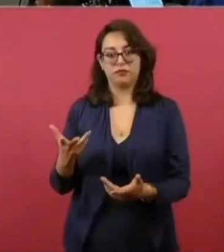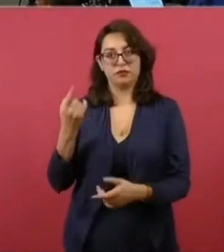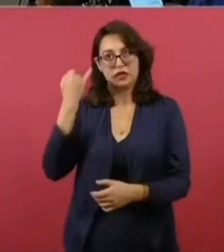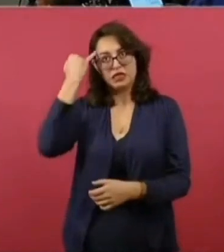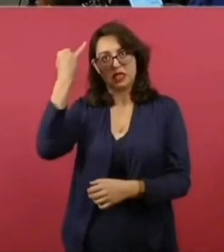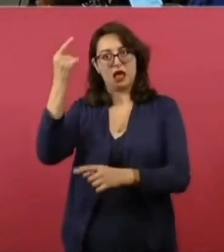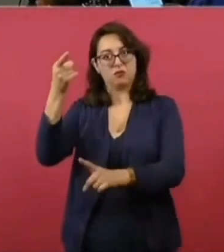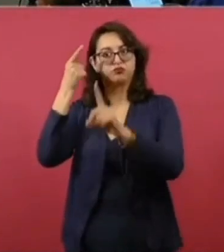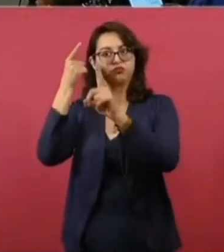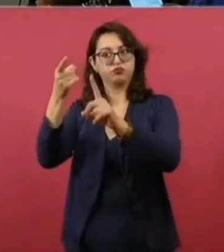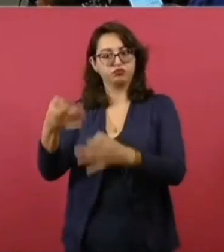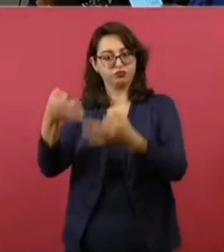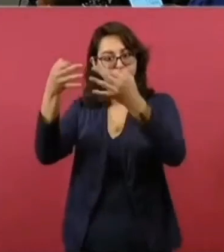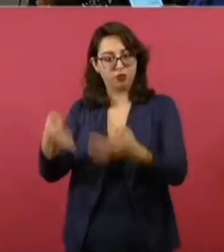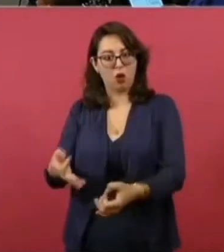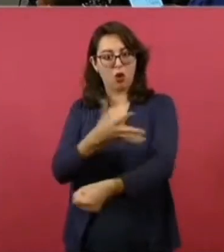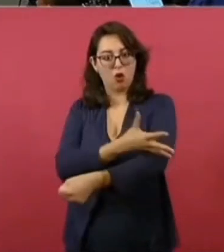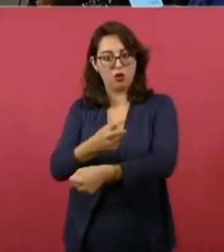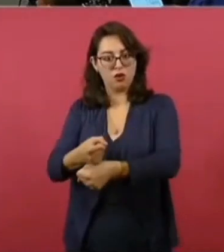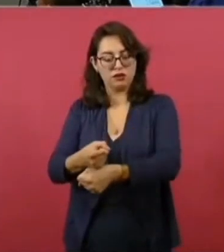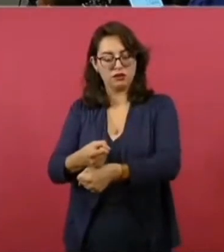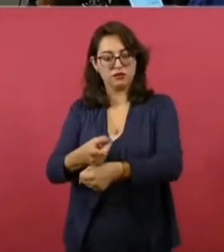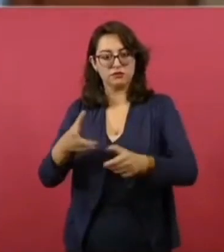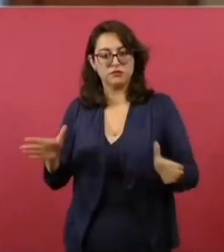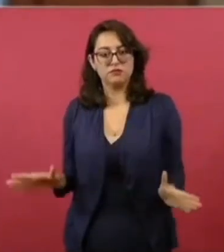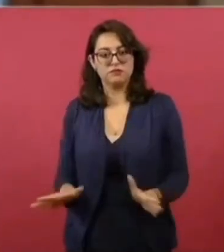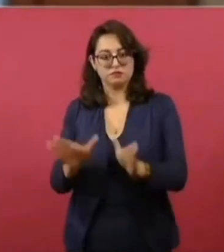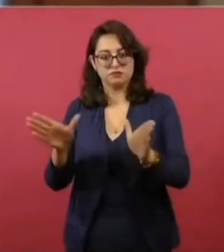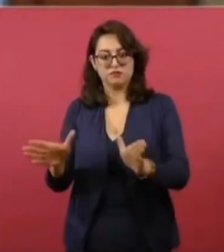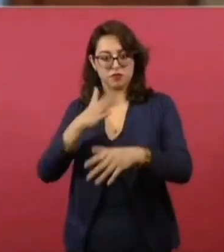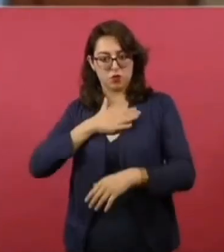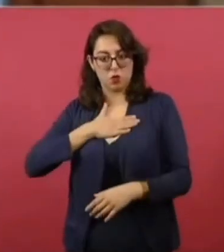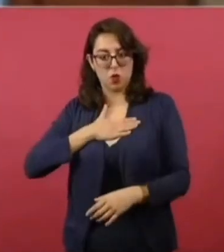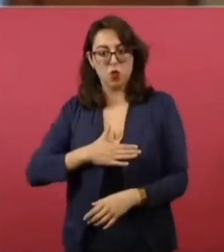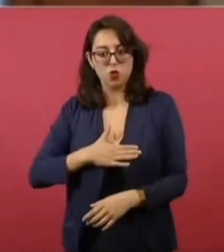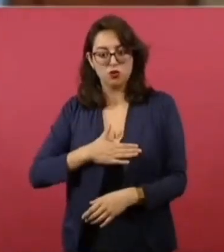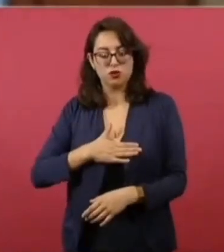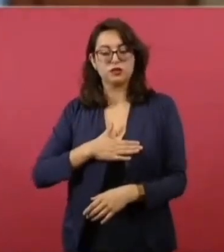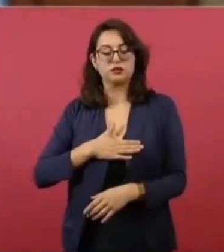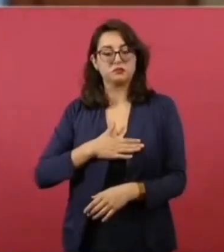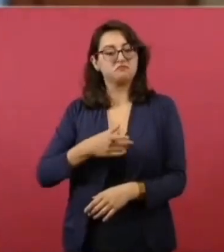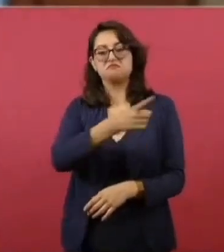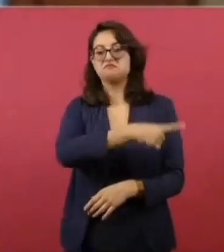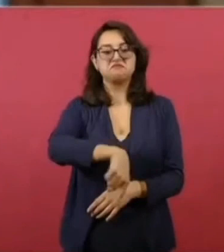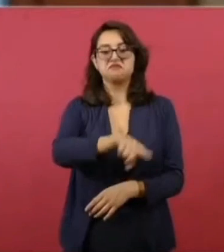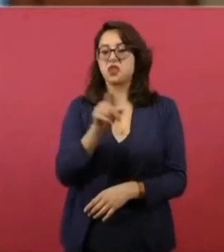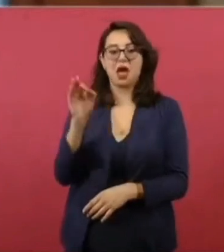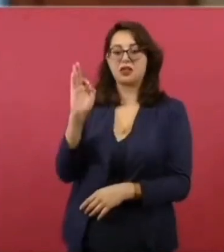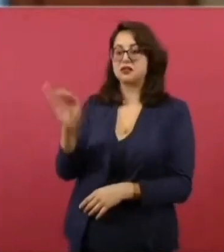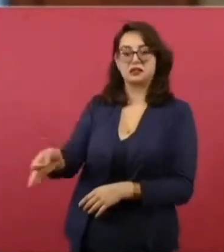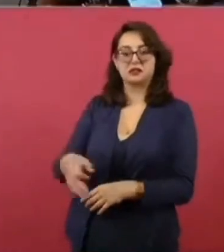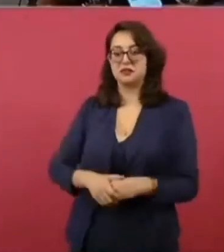ideales y principios, honesto y promotor de la justicia social. En vez de